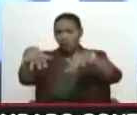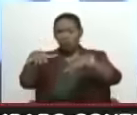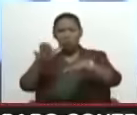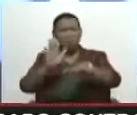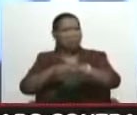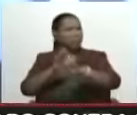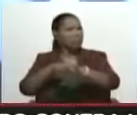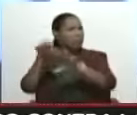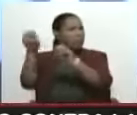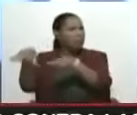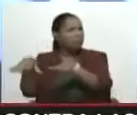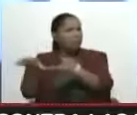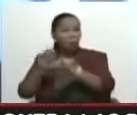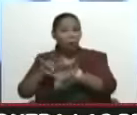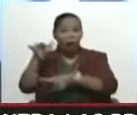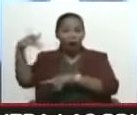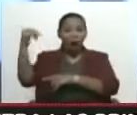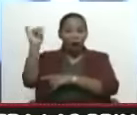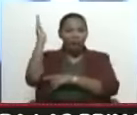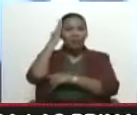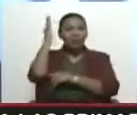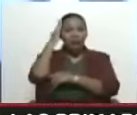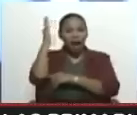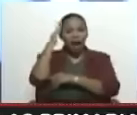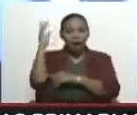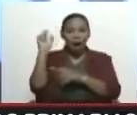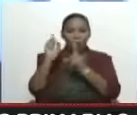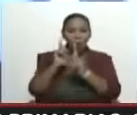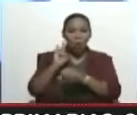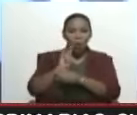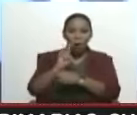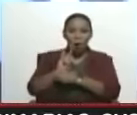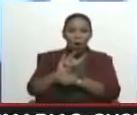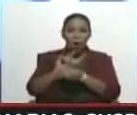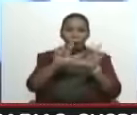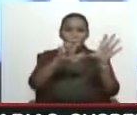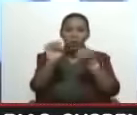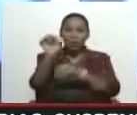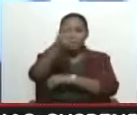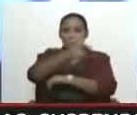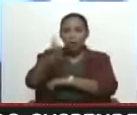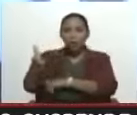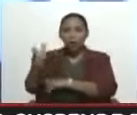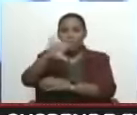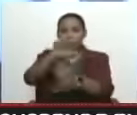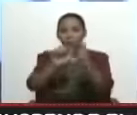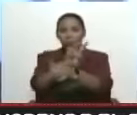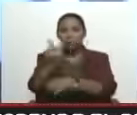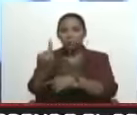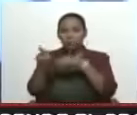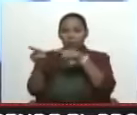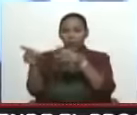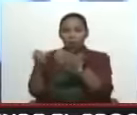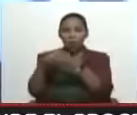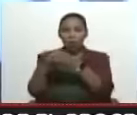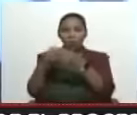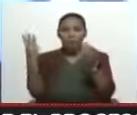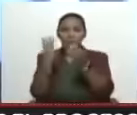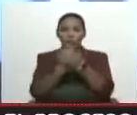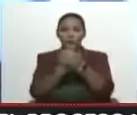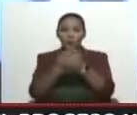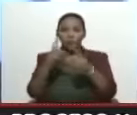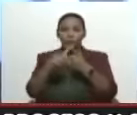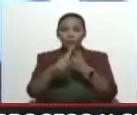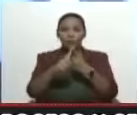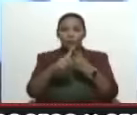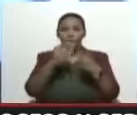Porque sabía que había inconsistencia, pero no fue la única que renunció. 80 personas, desde la vicepresidenta de la Comisión Nacional de Primaria, desde